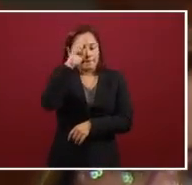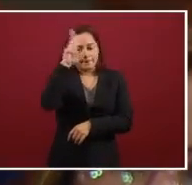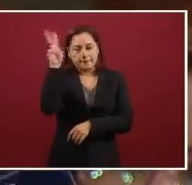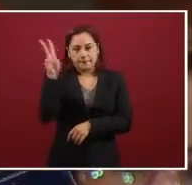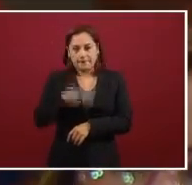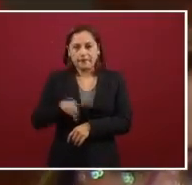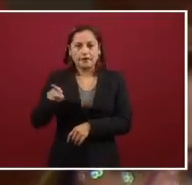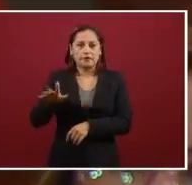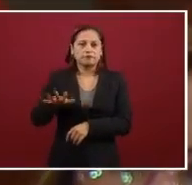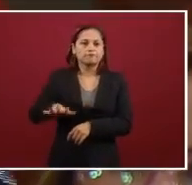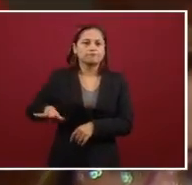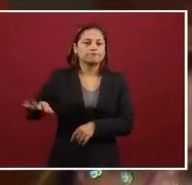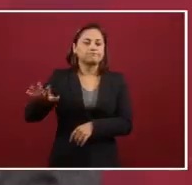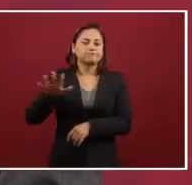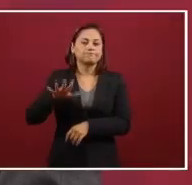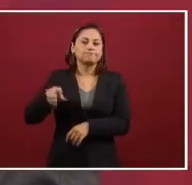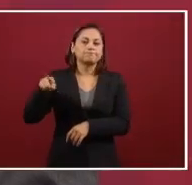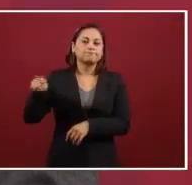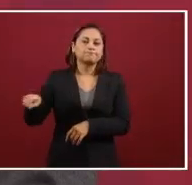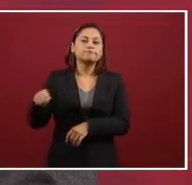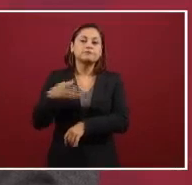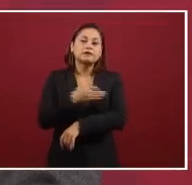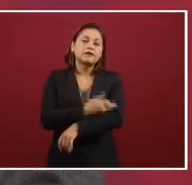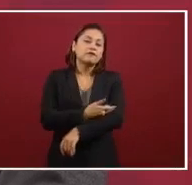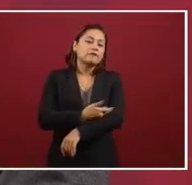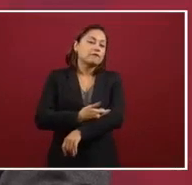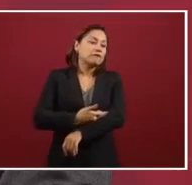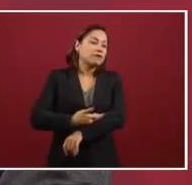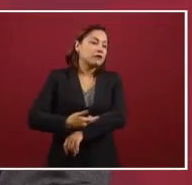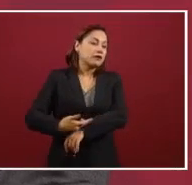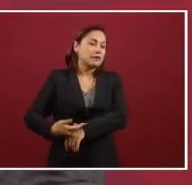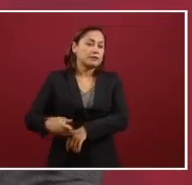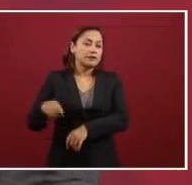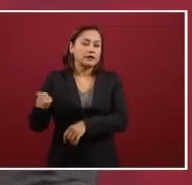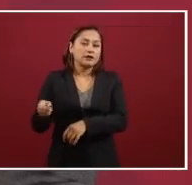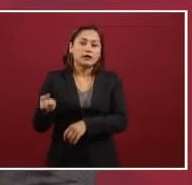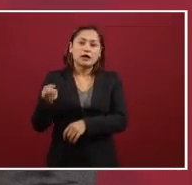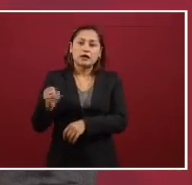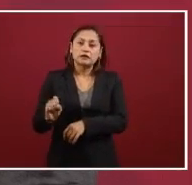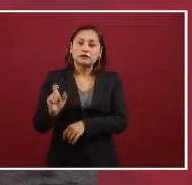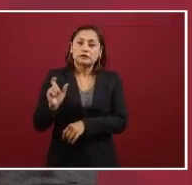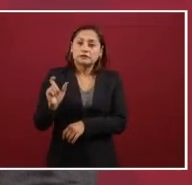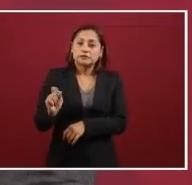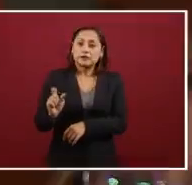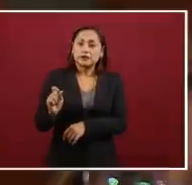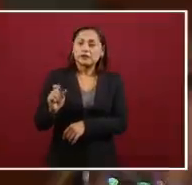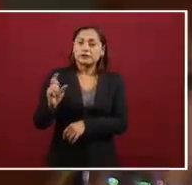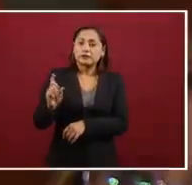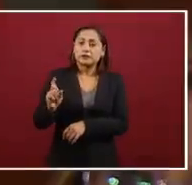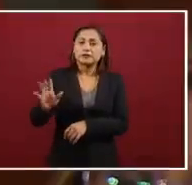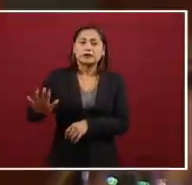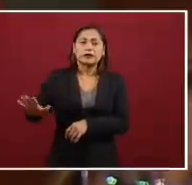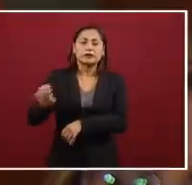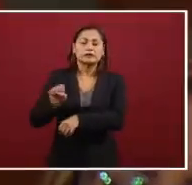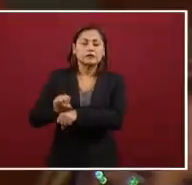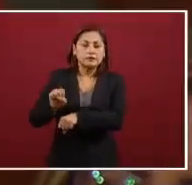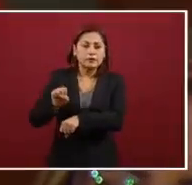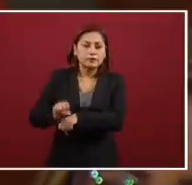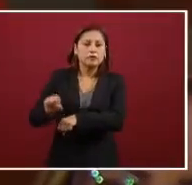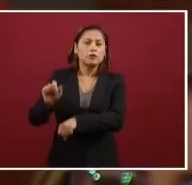oligarquía entre familias no más de 20, entre 10, 20, en El Salvador, en Guatemala, en